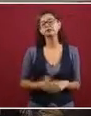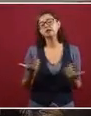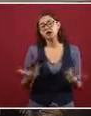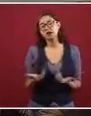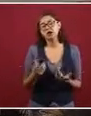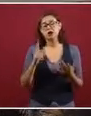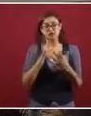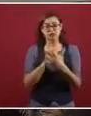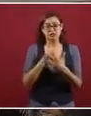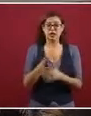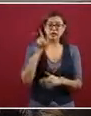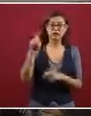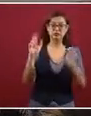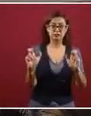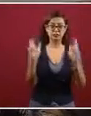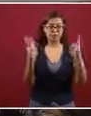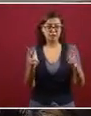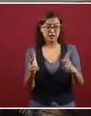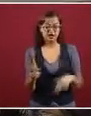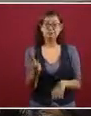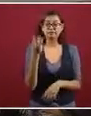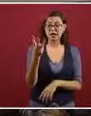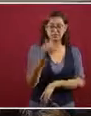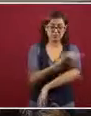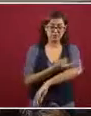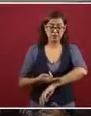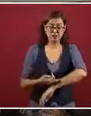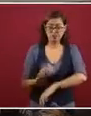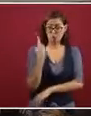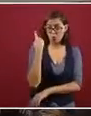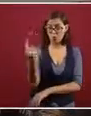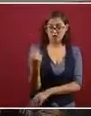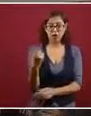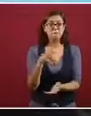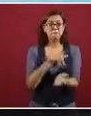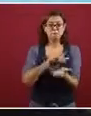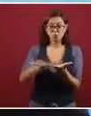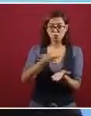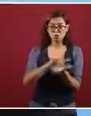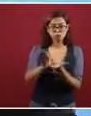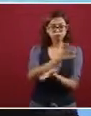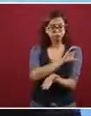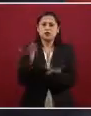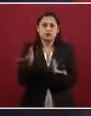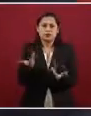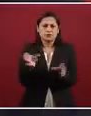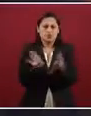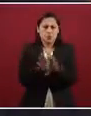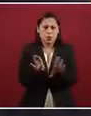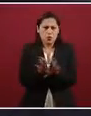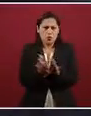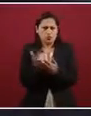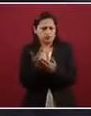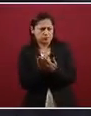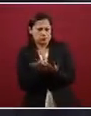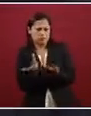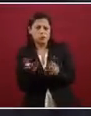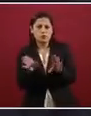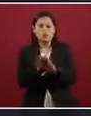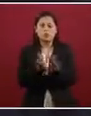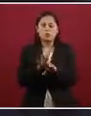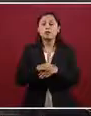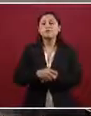en donde 1 de cada 3 familias jamás recibió los recursos para la reconstrucción. Si bien el